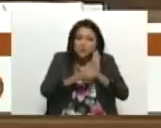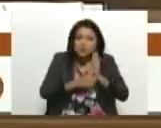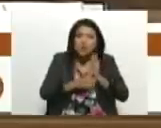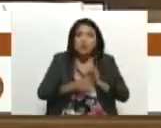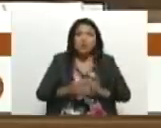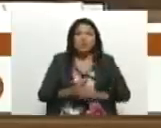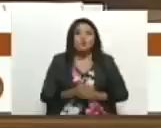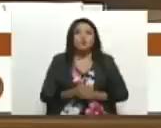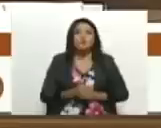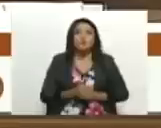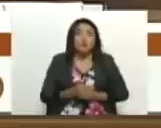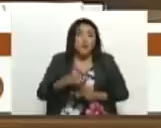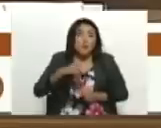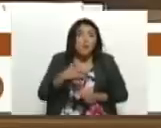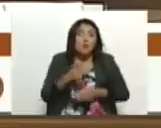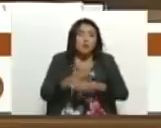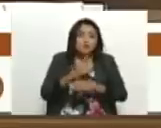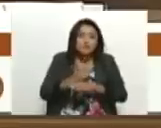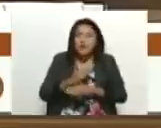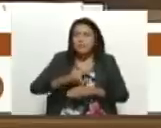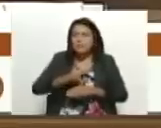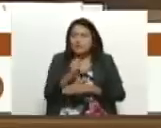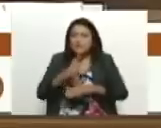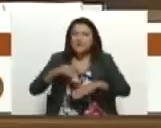policiales, municipales, estatales, nacionales,